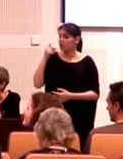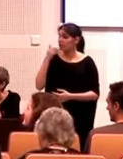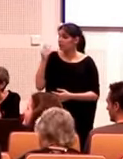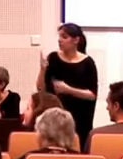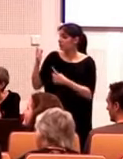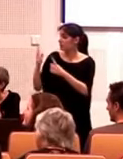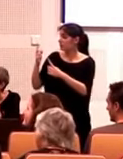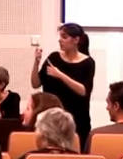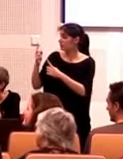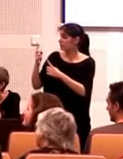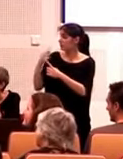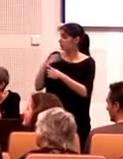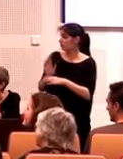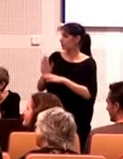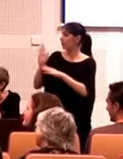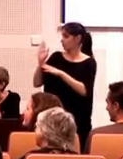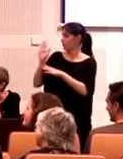animo.